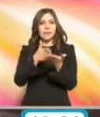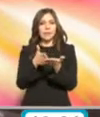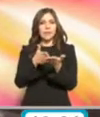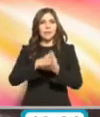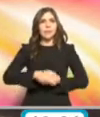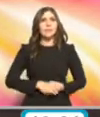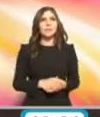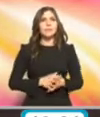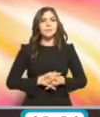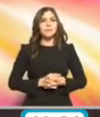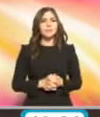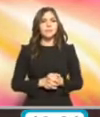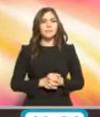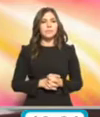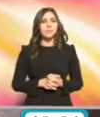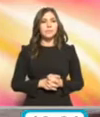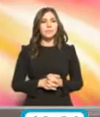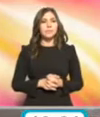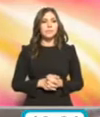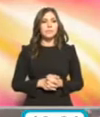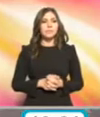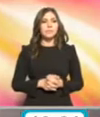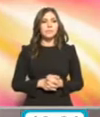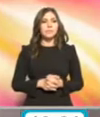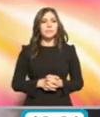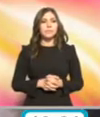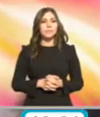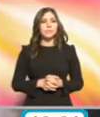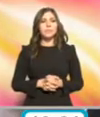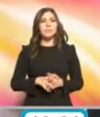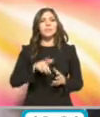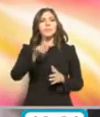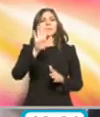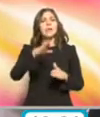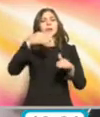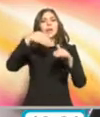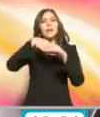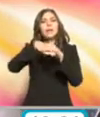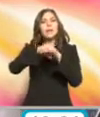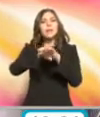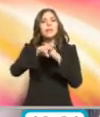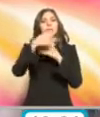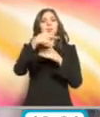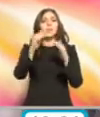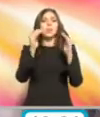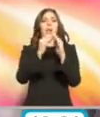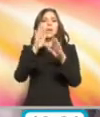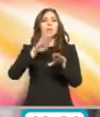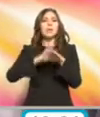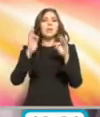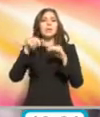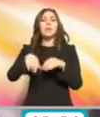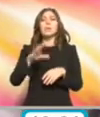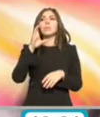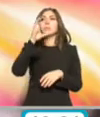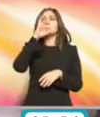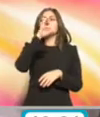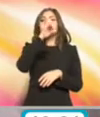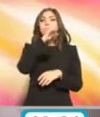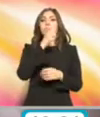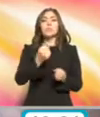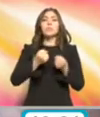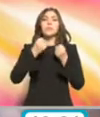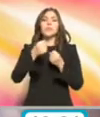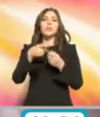Ajá. un tantito más. Como Digamos, un pastelito, es el ¿no? relleno. Si allá en casita con más frío, es que aquí la verdad que está la candela